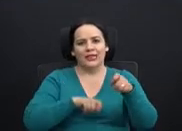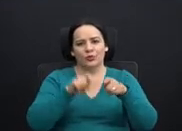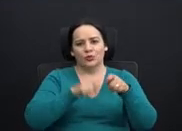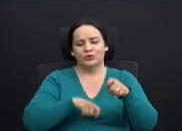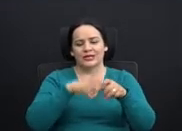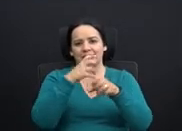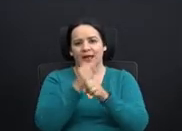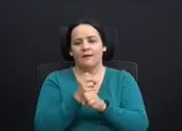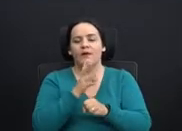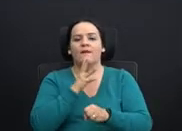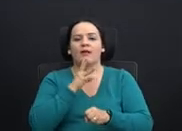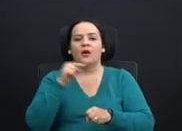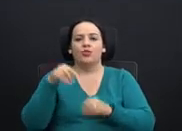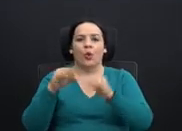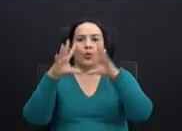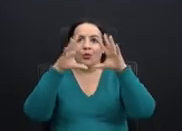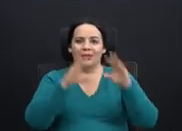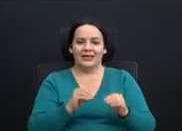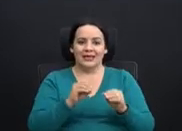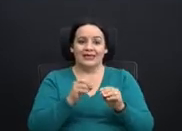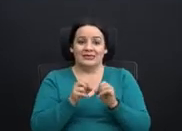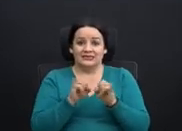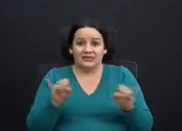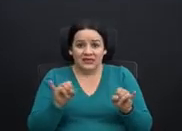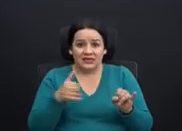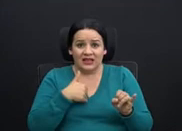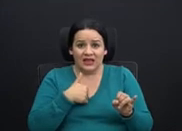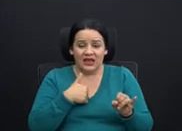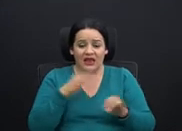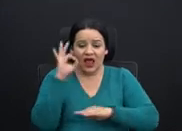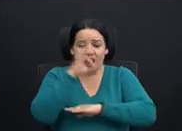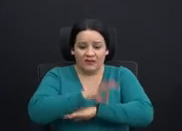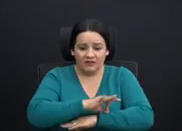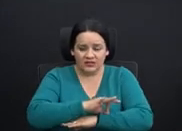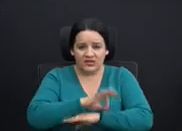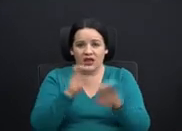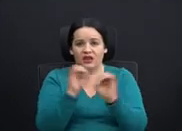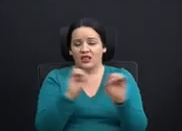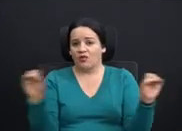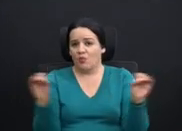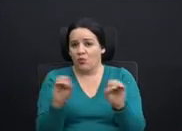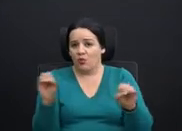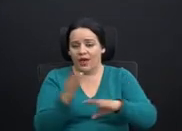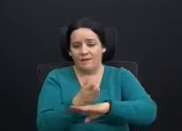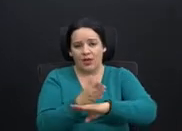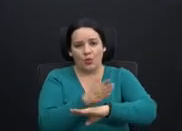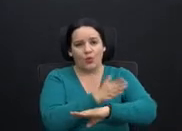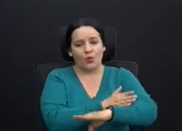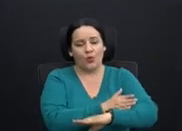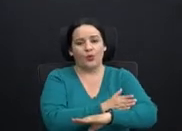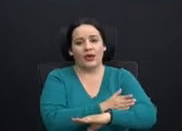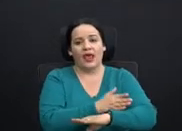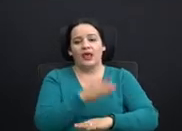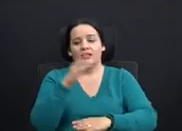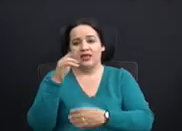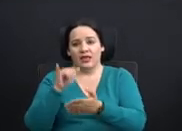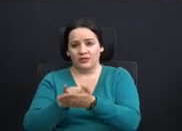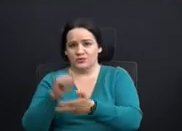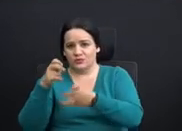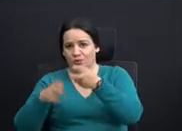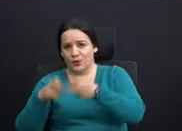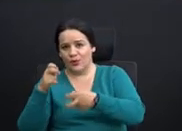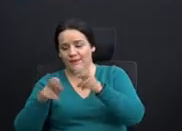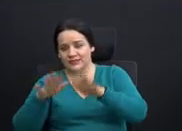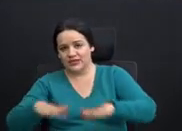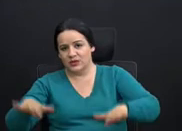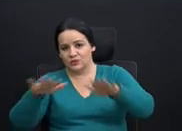sin que a la fecha se pudiera tener una mejora sustancial en dichos problemas en la zona. Es por esto que he planteado